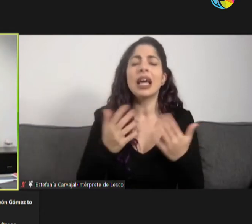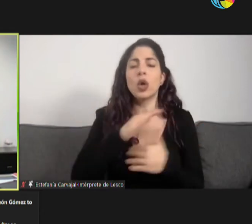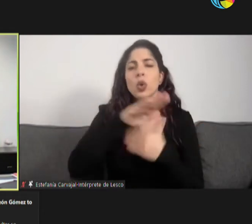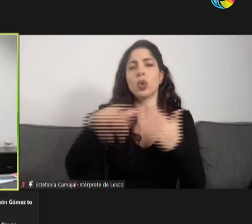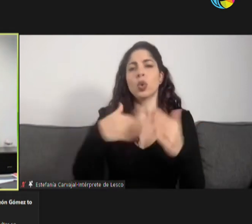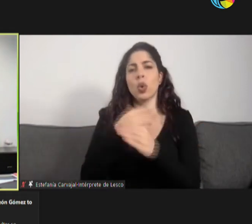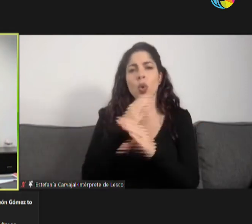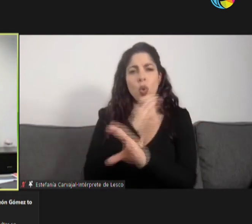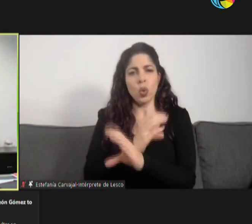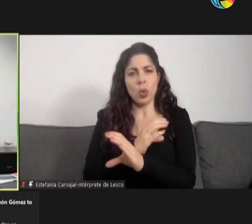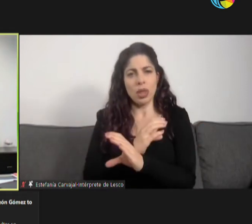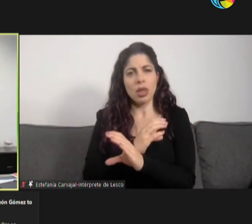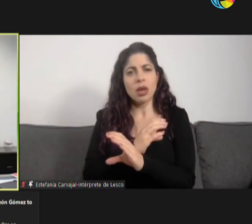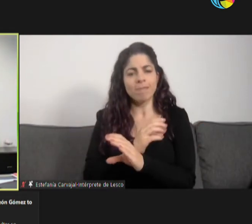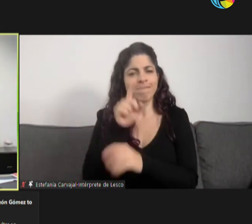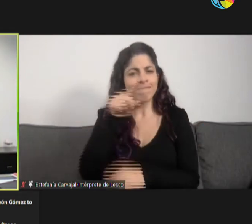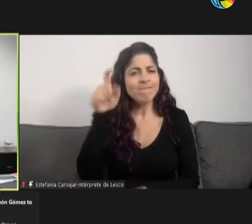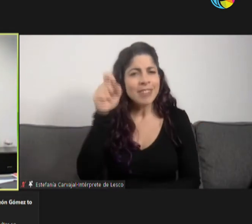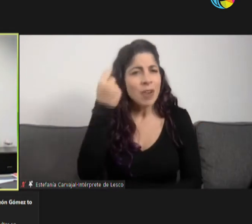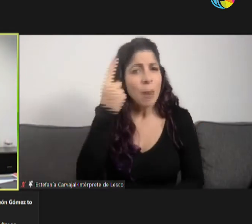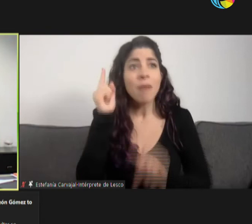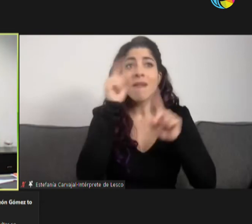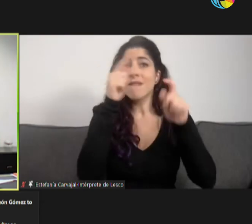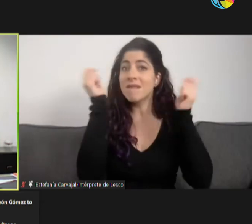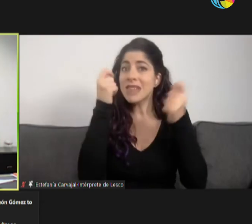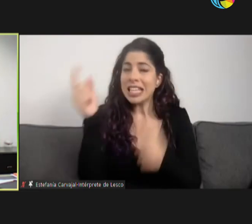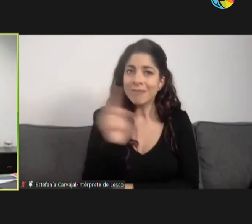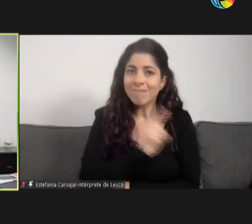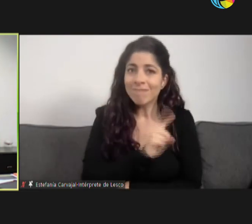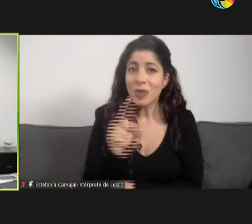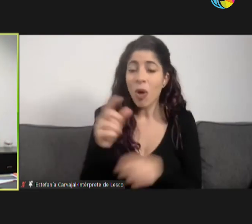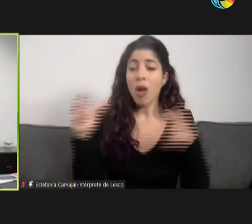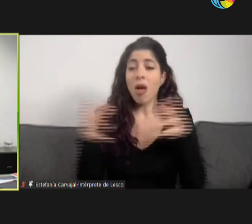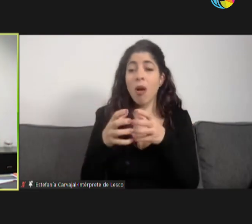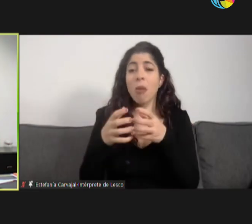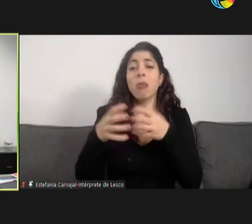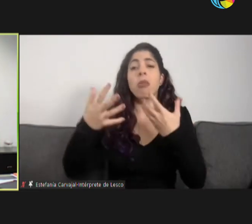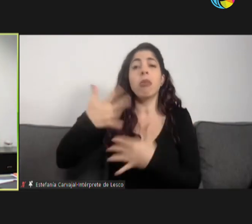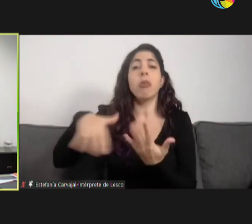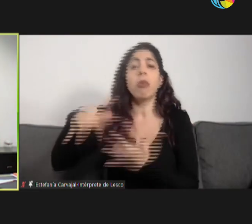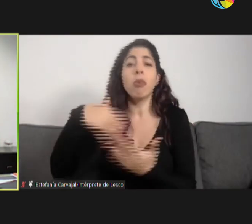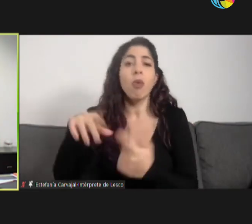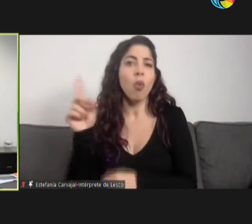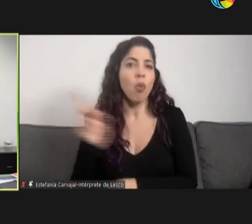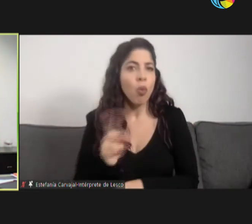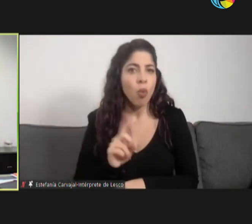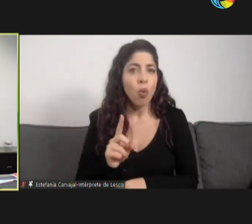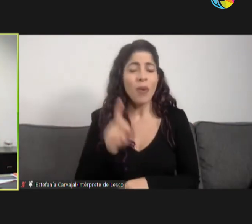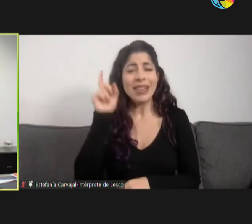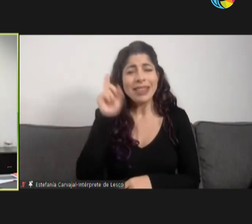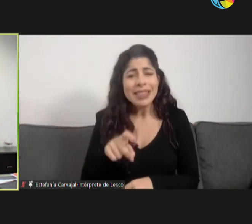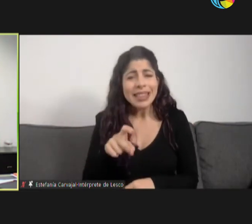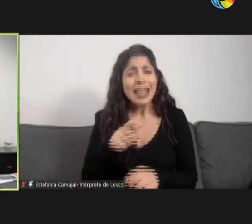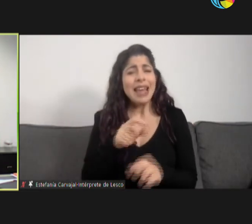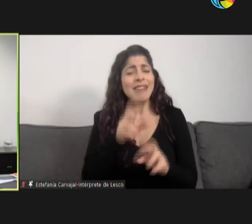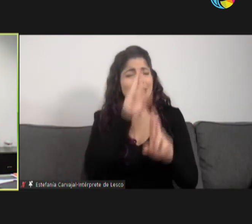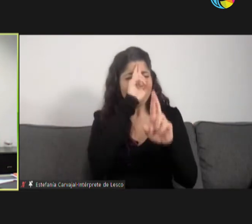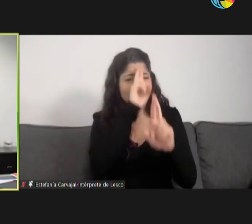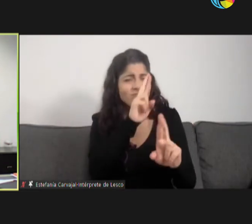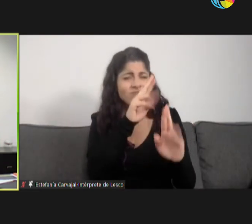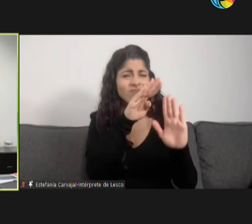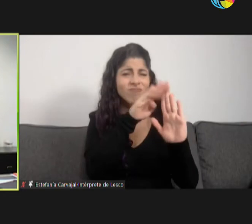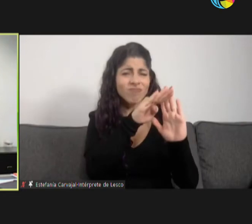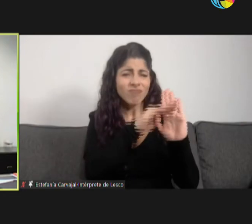comprendamos que no debemos ir a fiestas, que no debemos romper burbujas sociales, que debemos mantener estrictamente los protocolos y